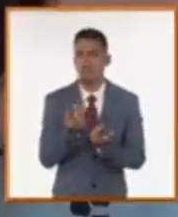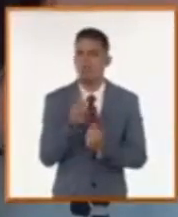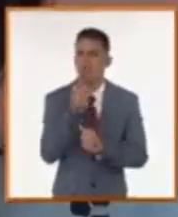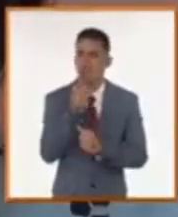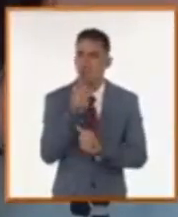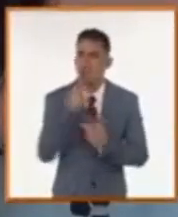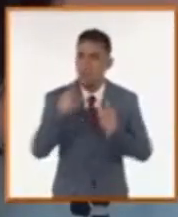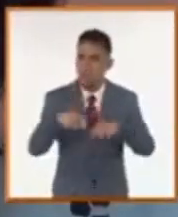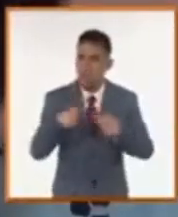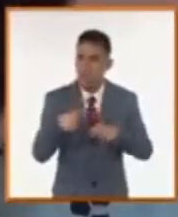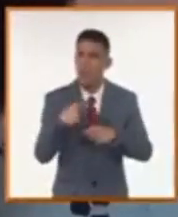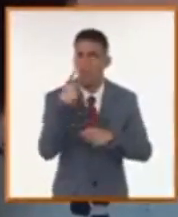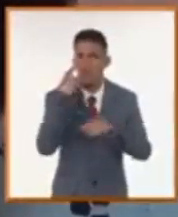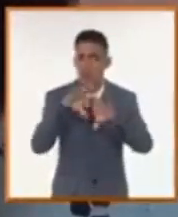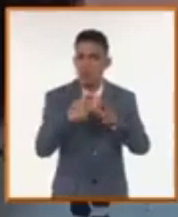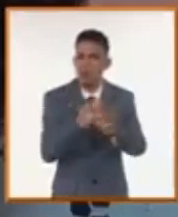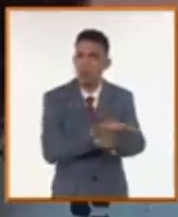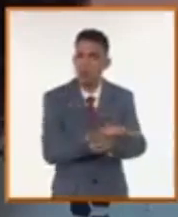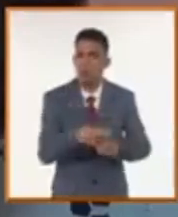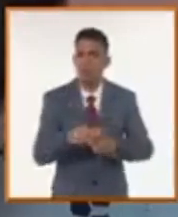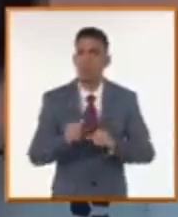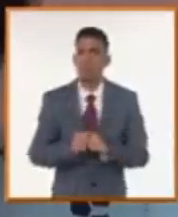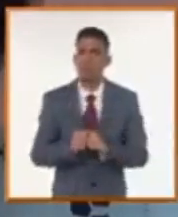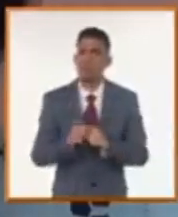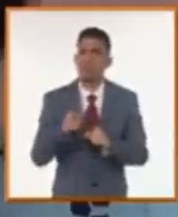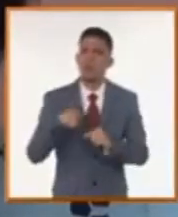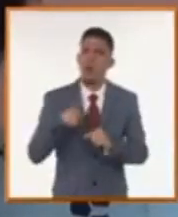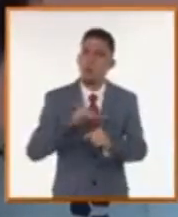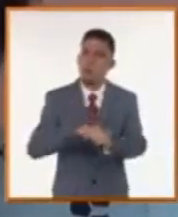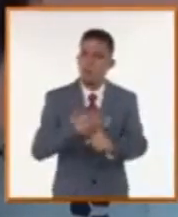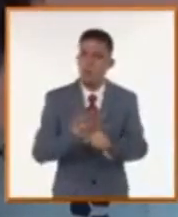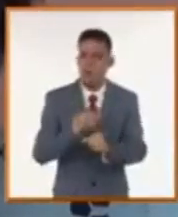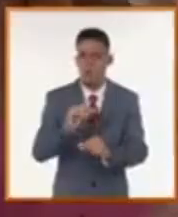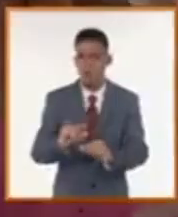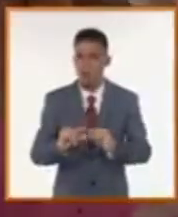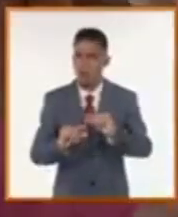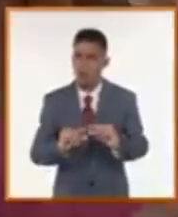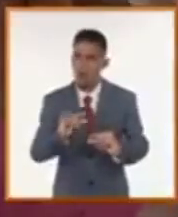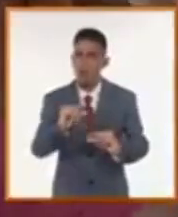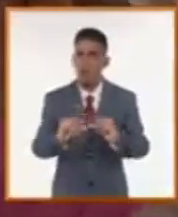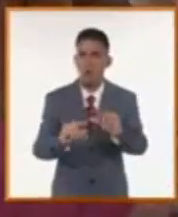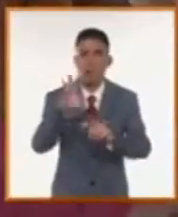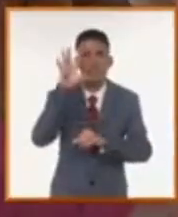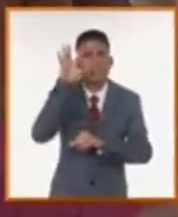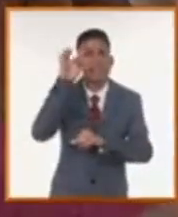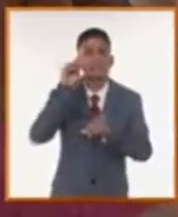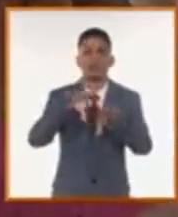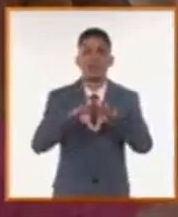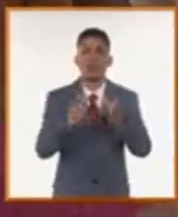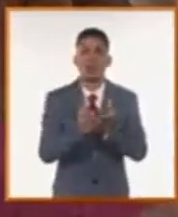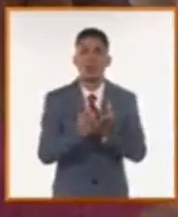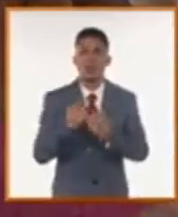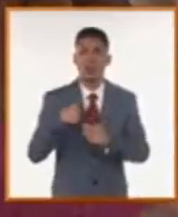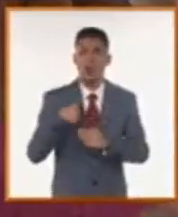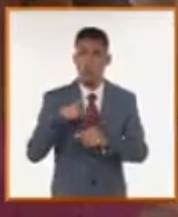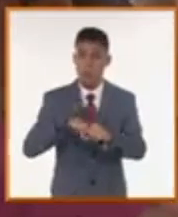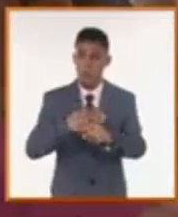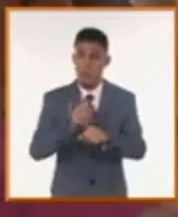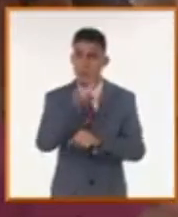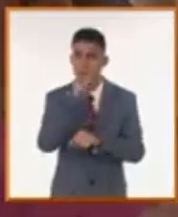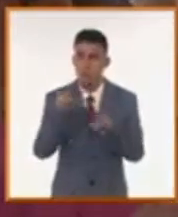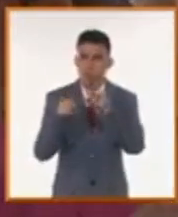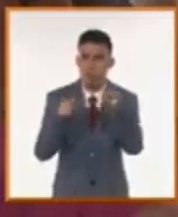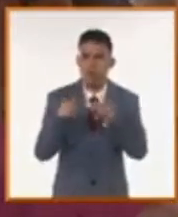que fui conociendo un poco más la historia, y sobre todo a medida que fui conversando con compañeros de mi papá,